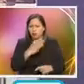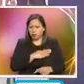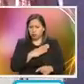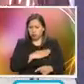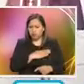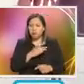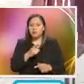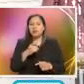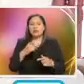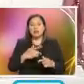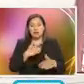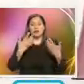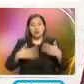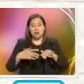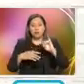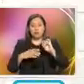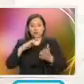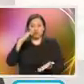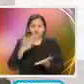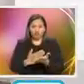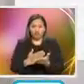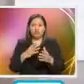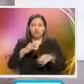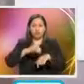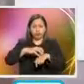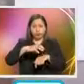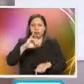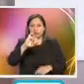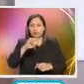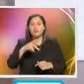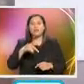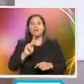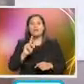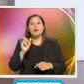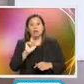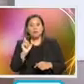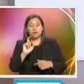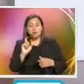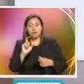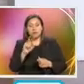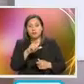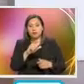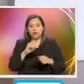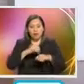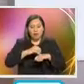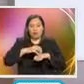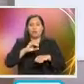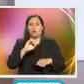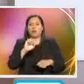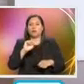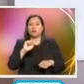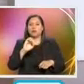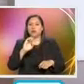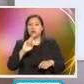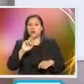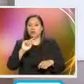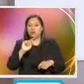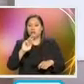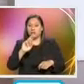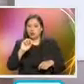que detienen el dolor y detienen el proceso inflamatorio. Cuando esta fase de osteoartrosis cursa con